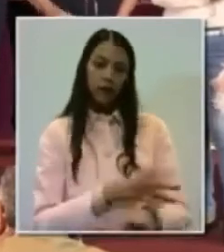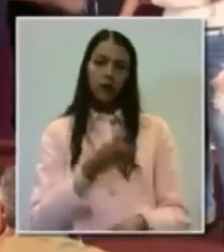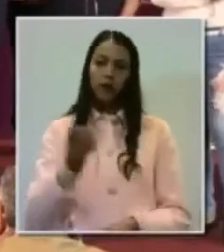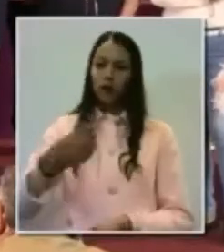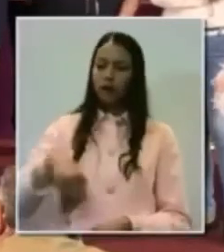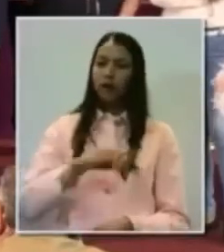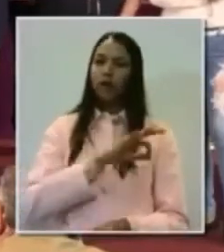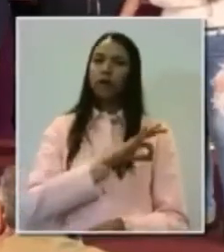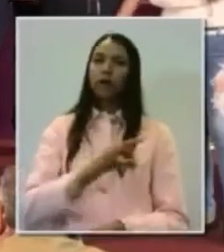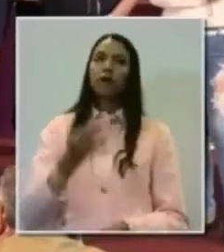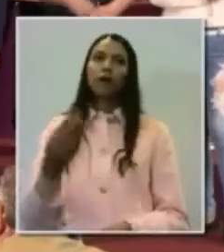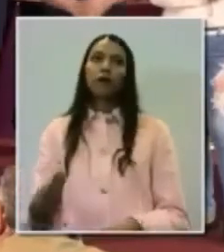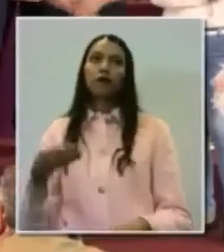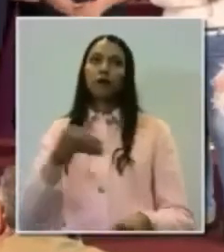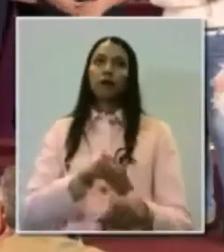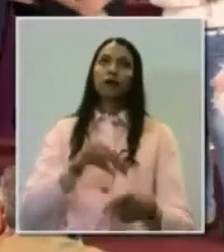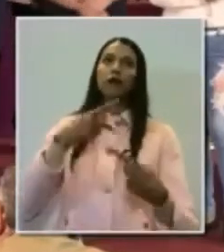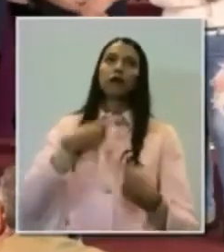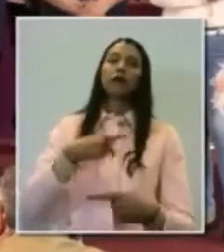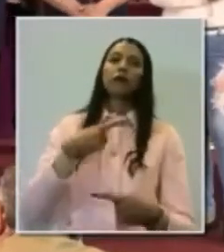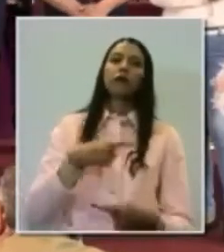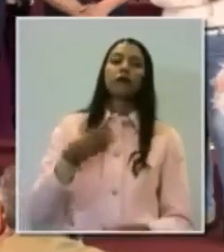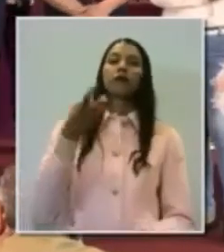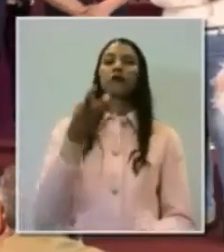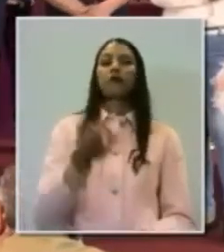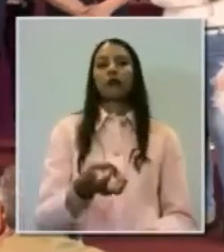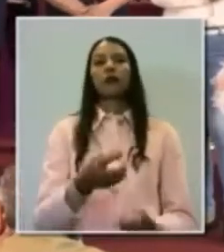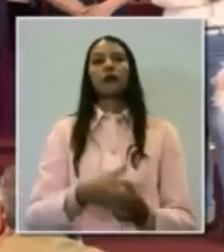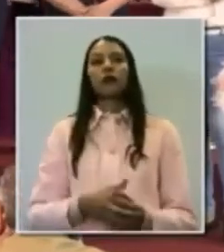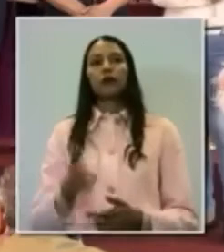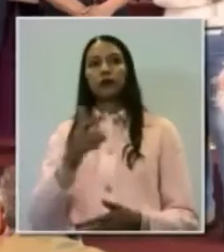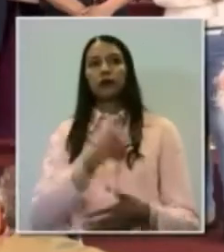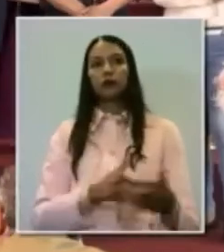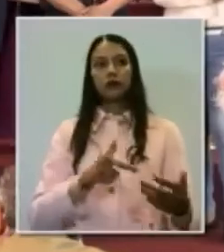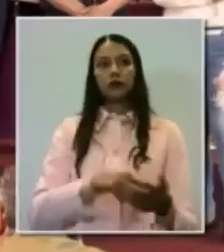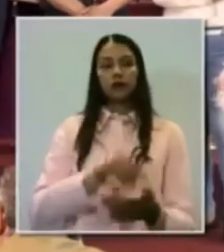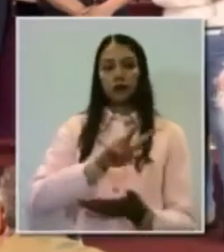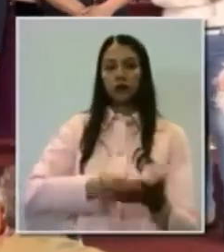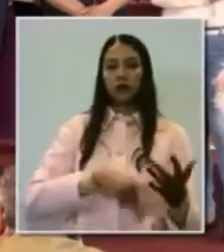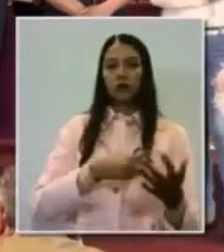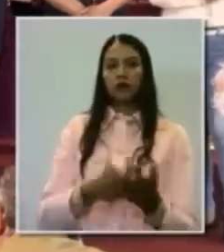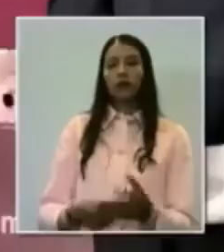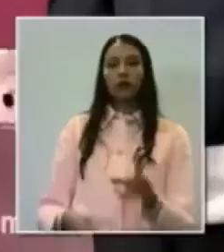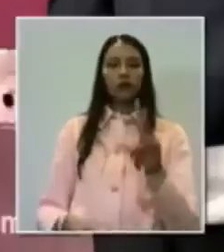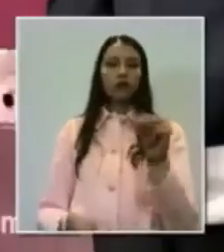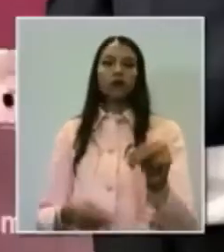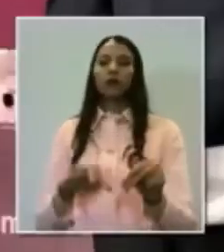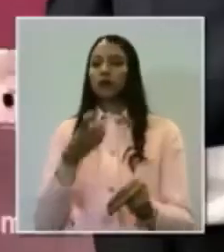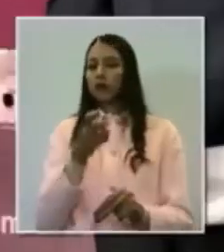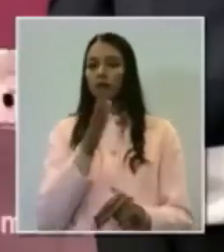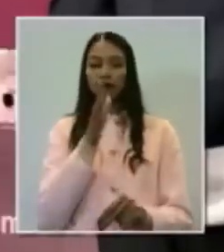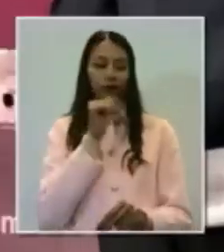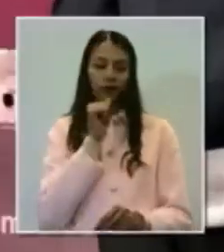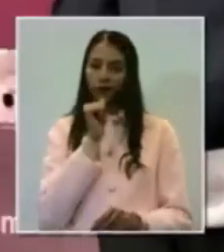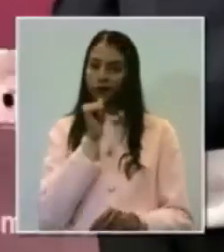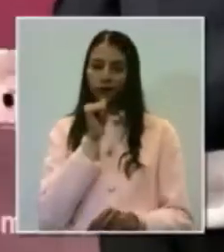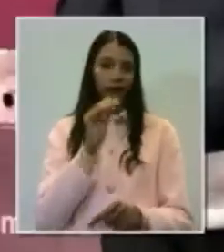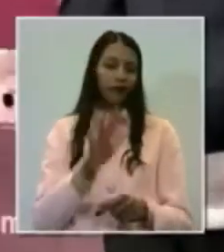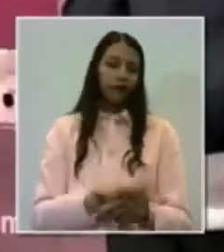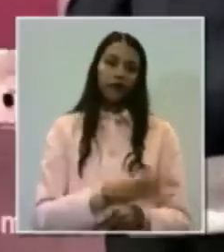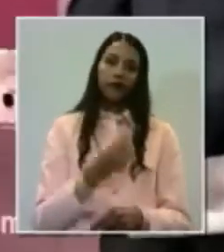pueden meter gente ahí en estos espacios de plazas. No, eso es